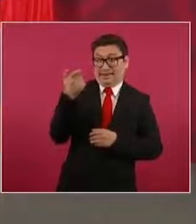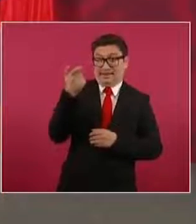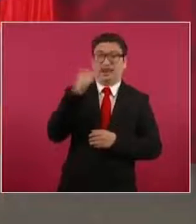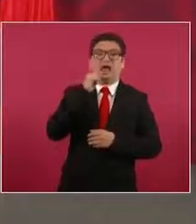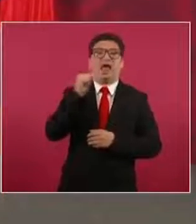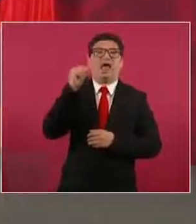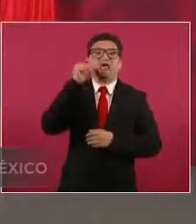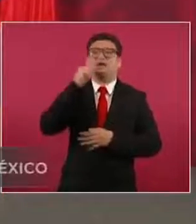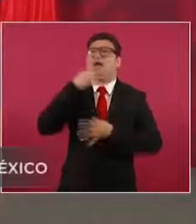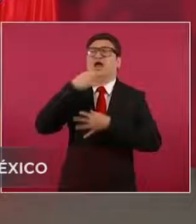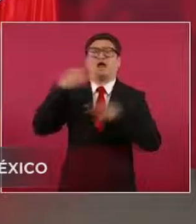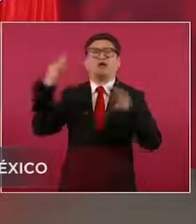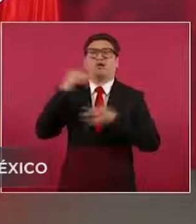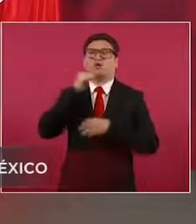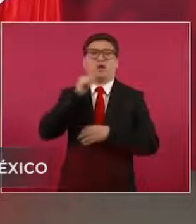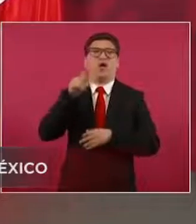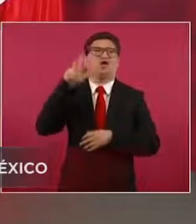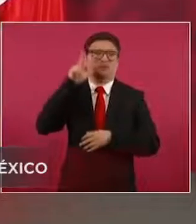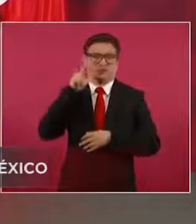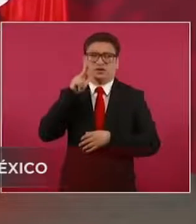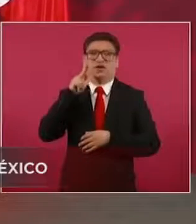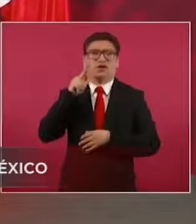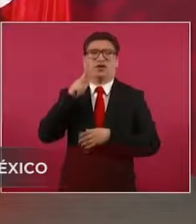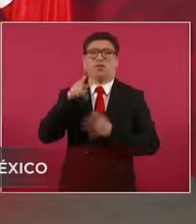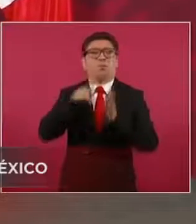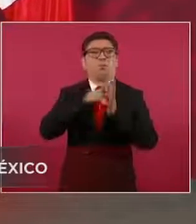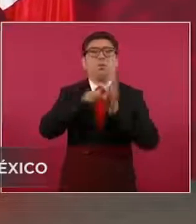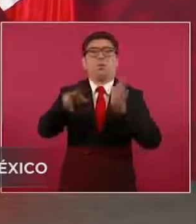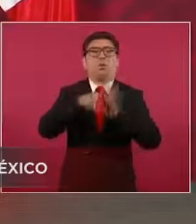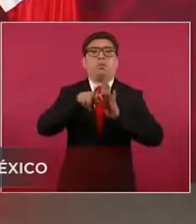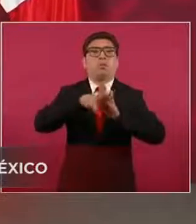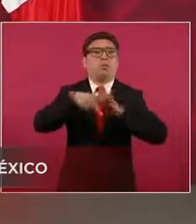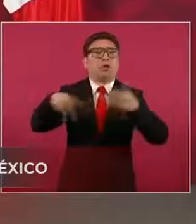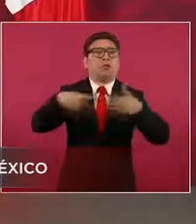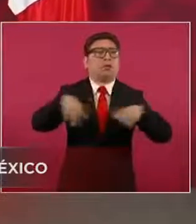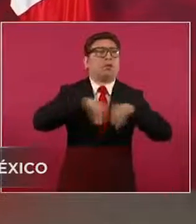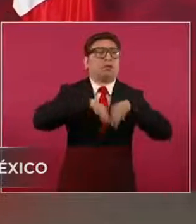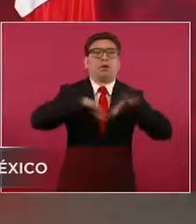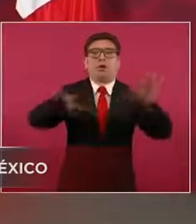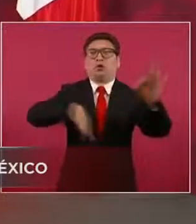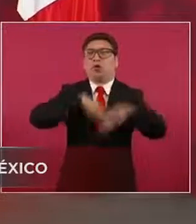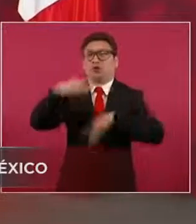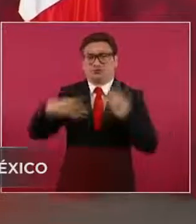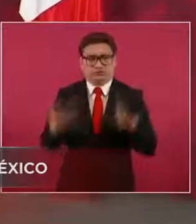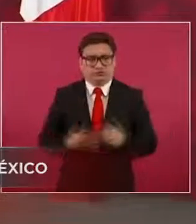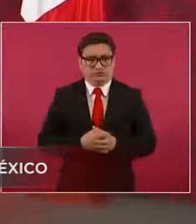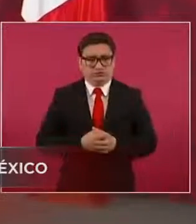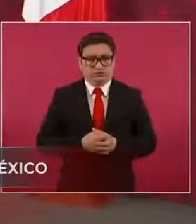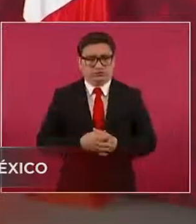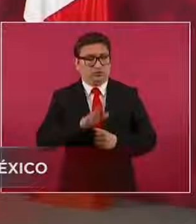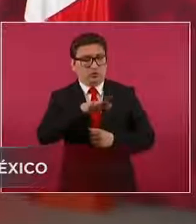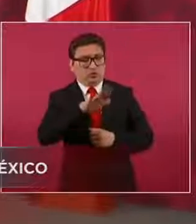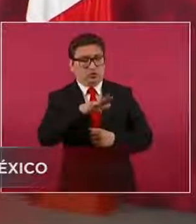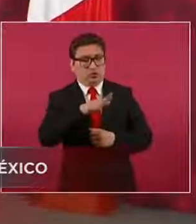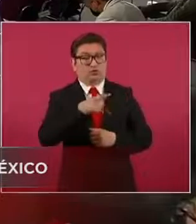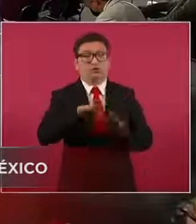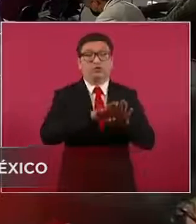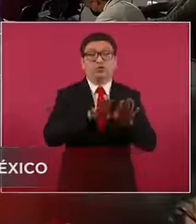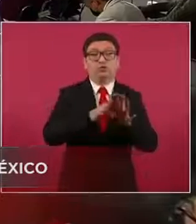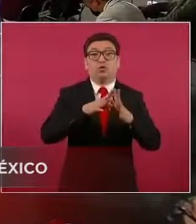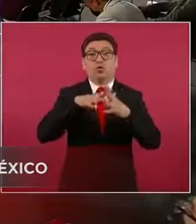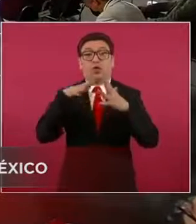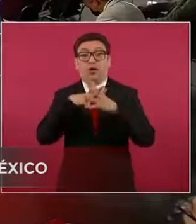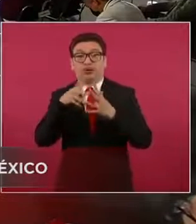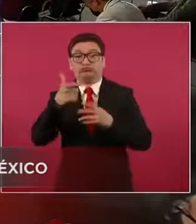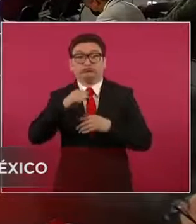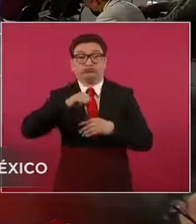ayer o antier y también en todos los periódicos. ¿No les pegaron el incremento de las materias primas, la guerra?